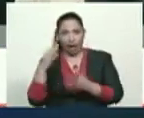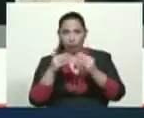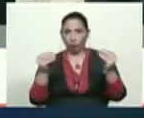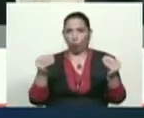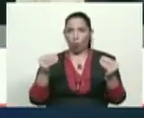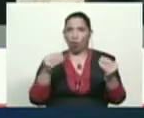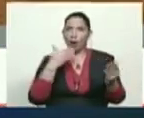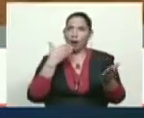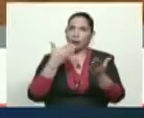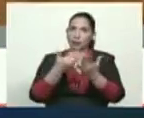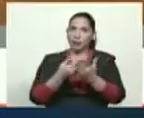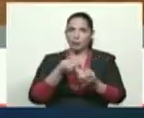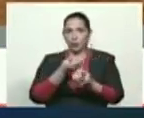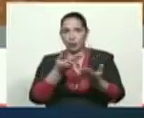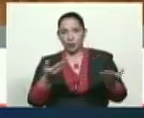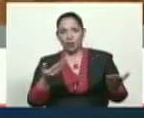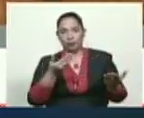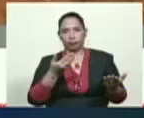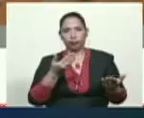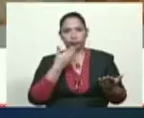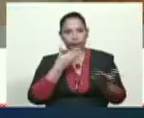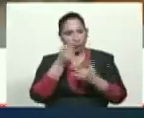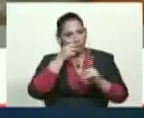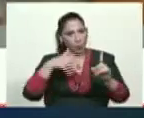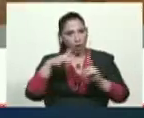vaya al agradecimiento de un pueblo agradecido